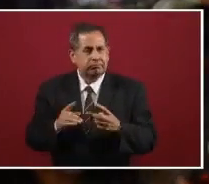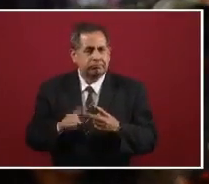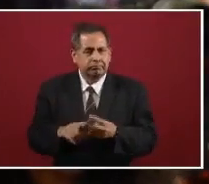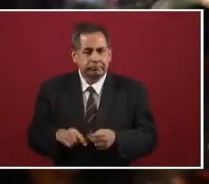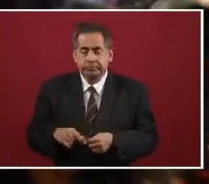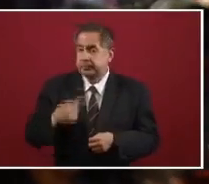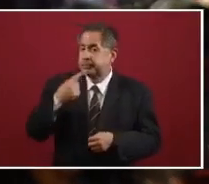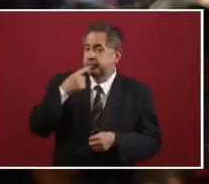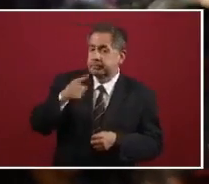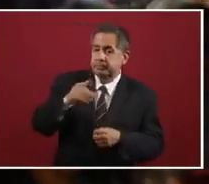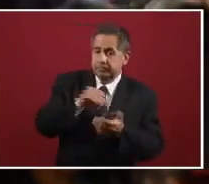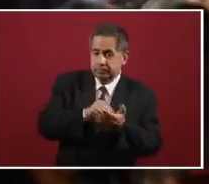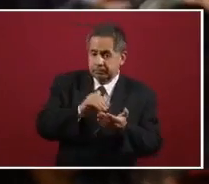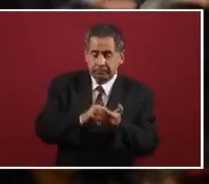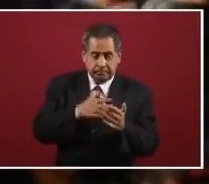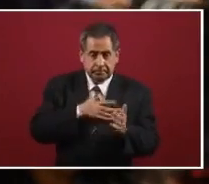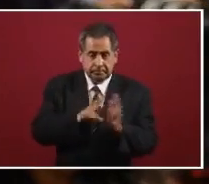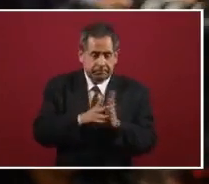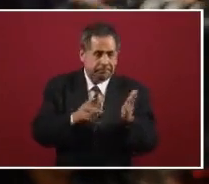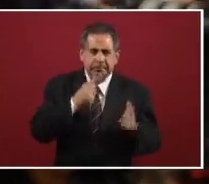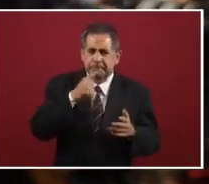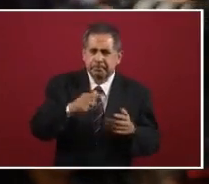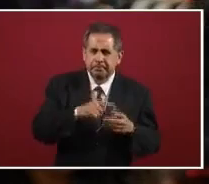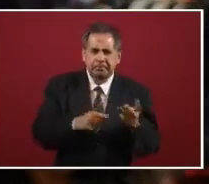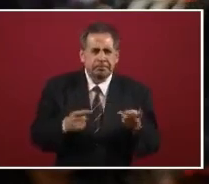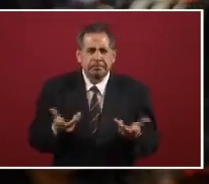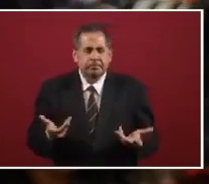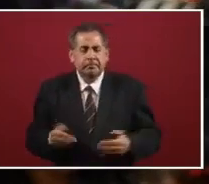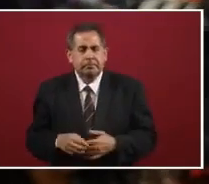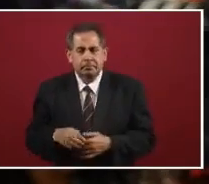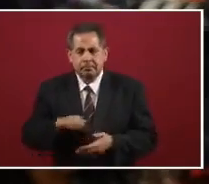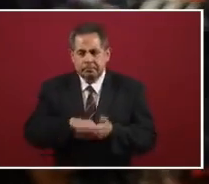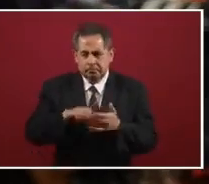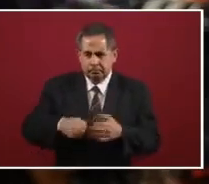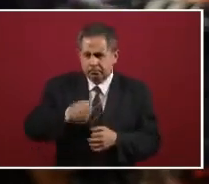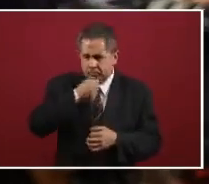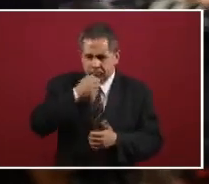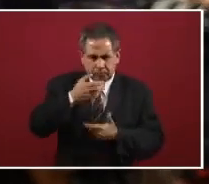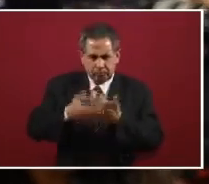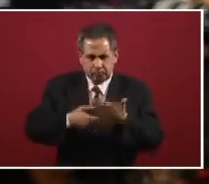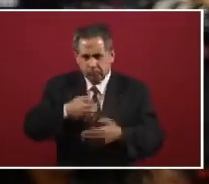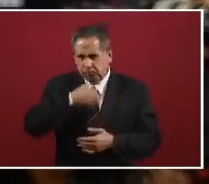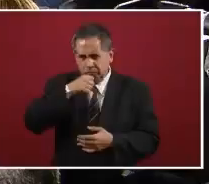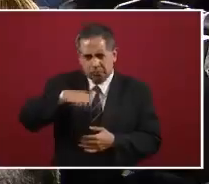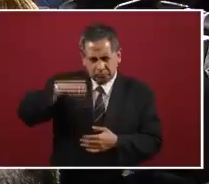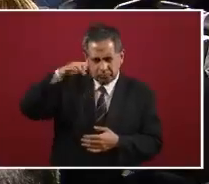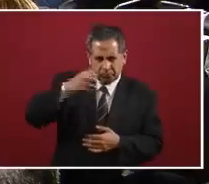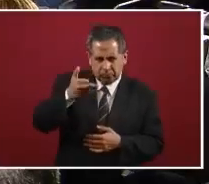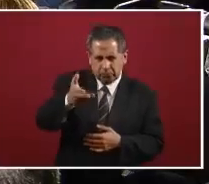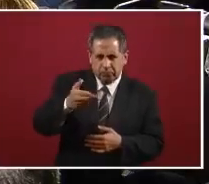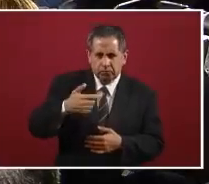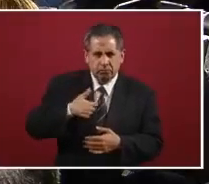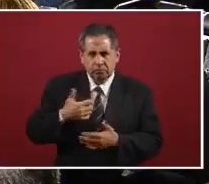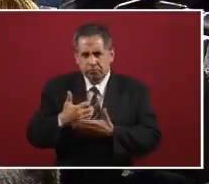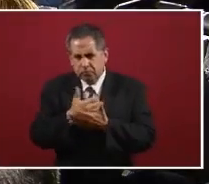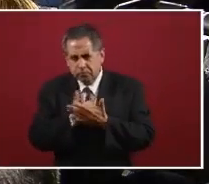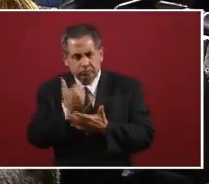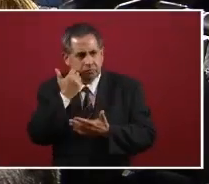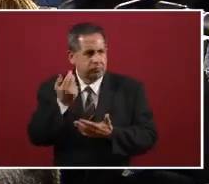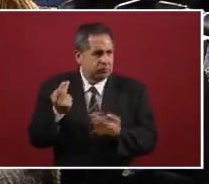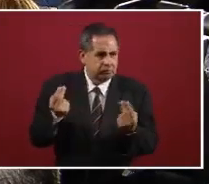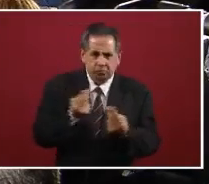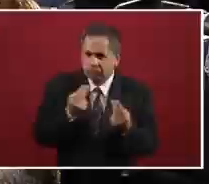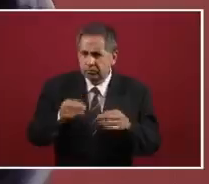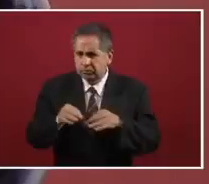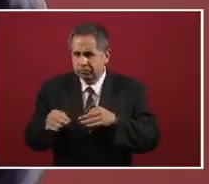siguen llegando a Sin Censura. ¿Qué hace un señor, digamos, de su edad, y lo digo con todo respeto, que tiene ganas y necesidad de